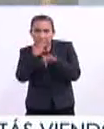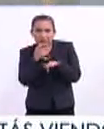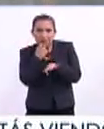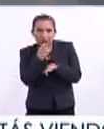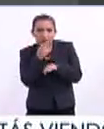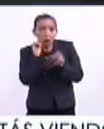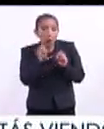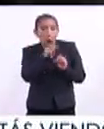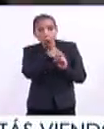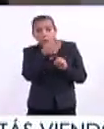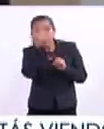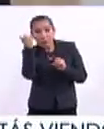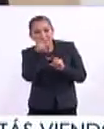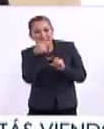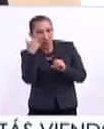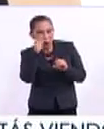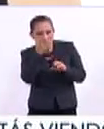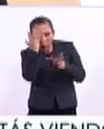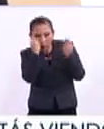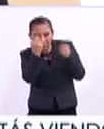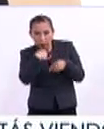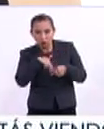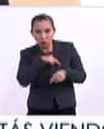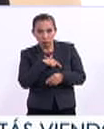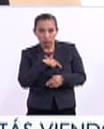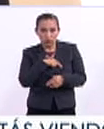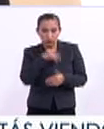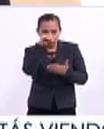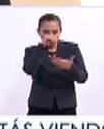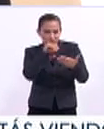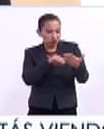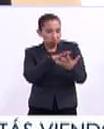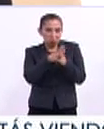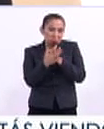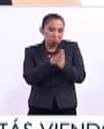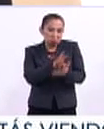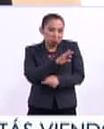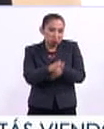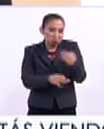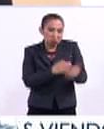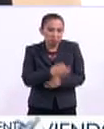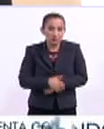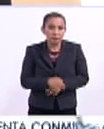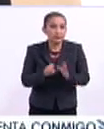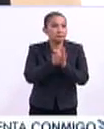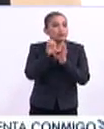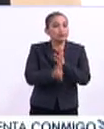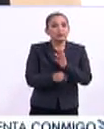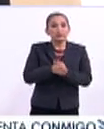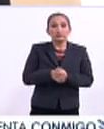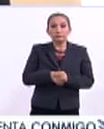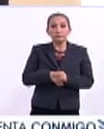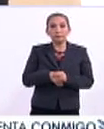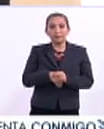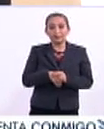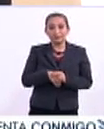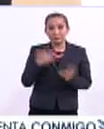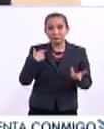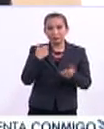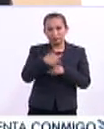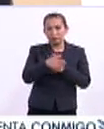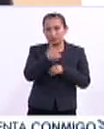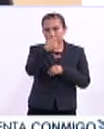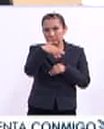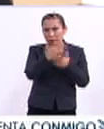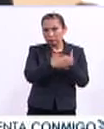hable, o de los que no sabemos nada y queremos aprender nosotros. Claro. Entonces, por ejemplo, el evento siguiente que